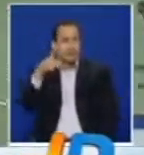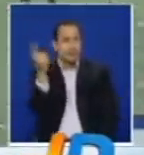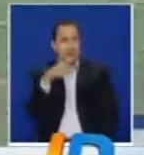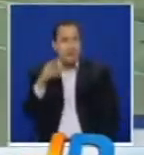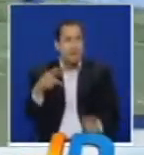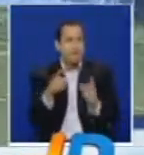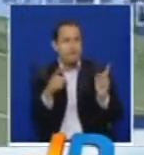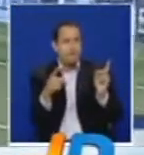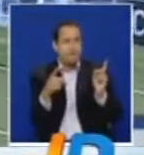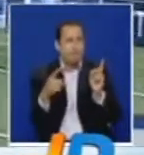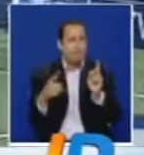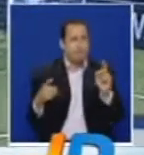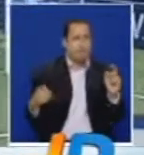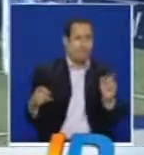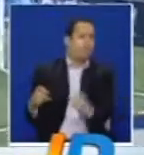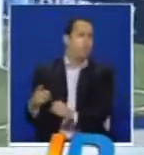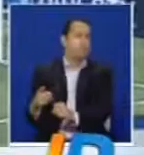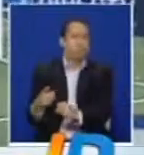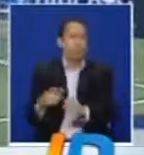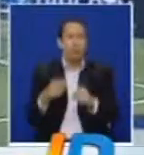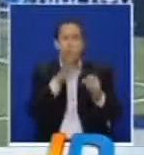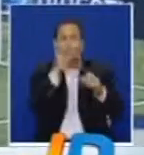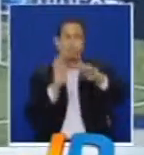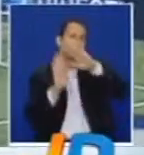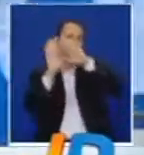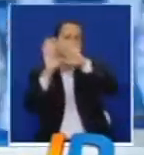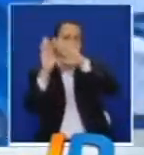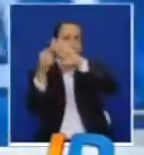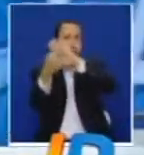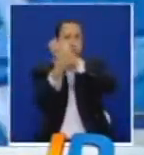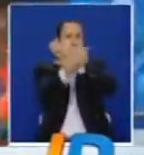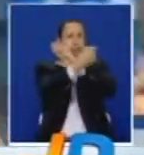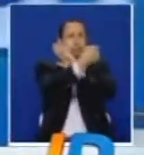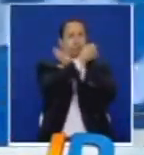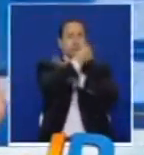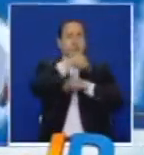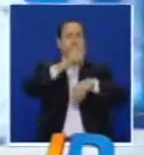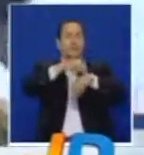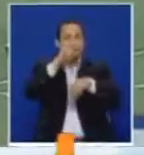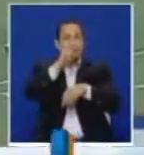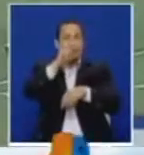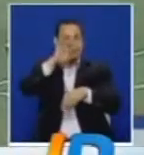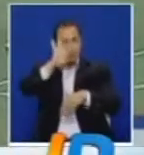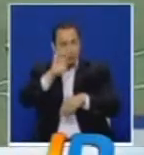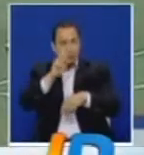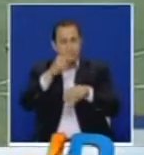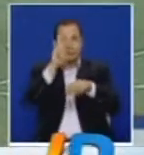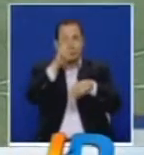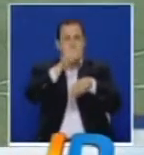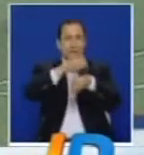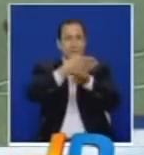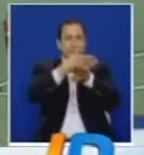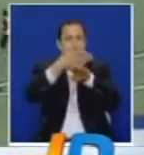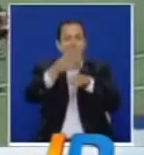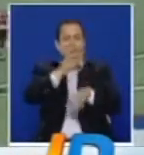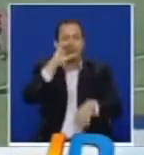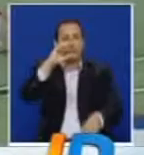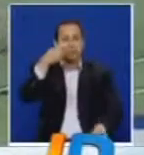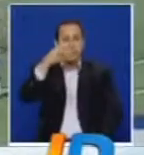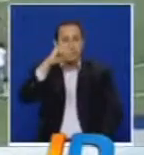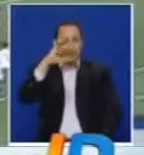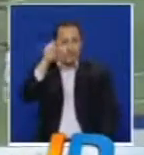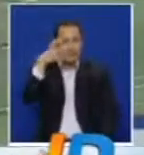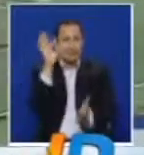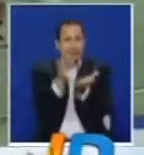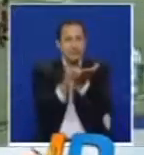y remata de larga distancia para conseguir el empate de los locales en el minuto 79. Dos minutos después llegaría Fernando Chica con un cobro de tiro